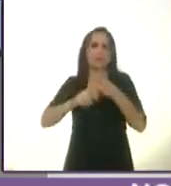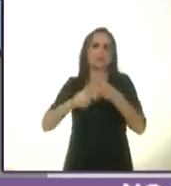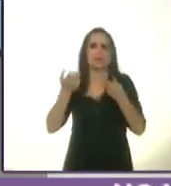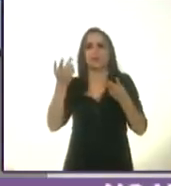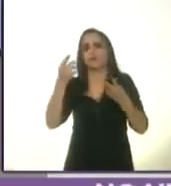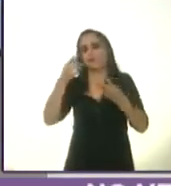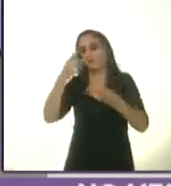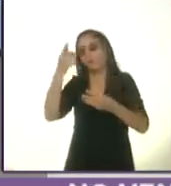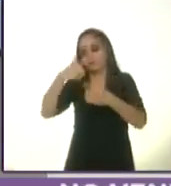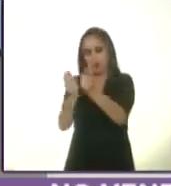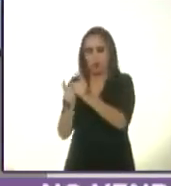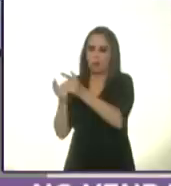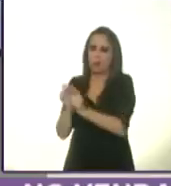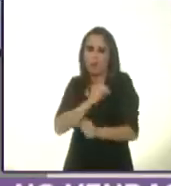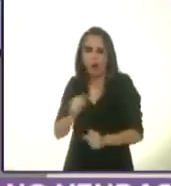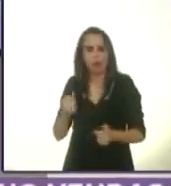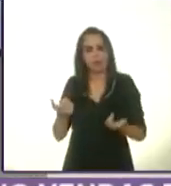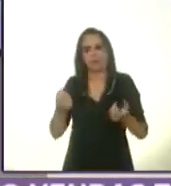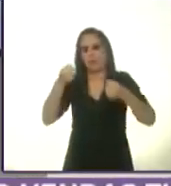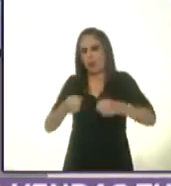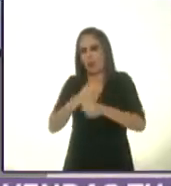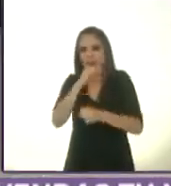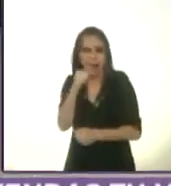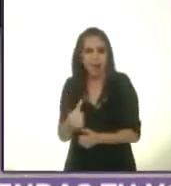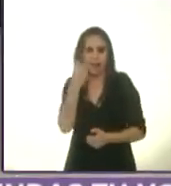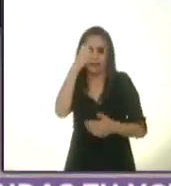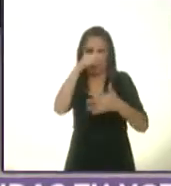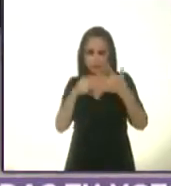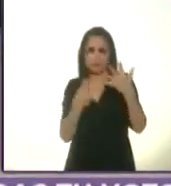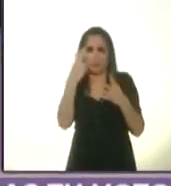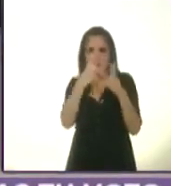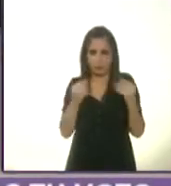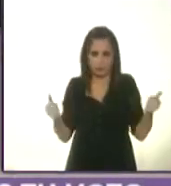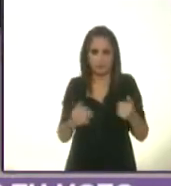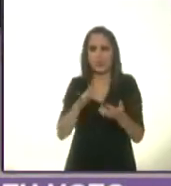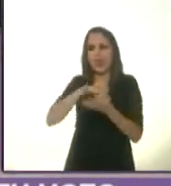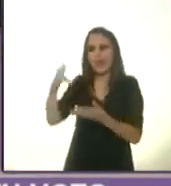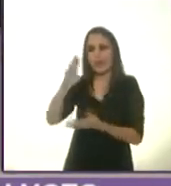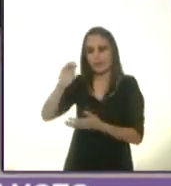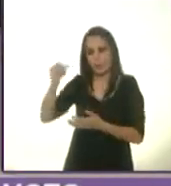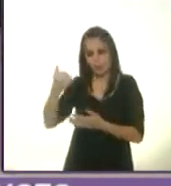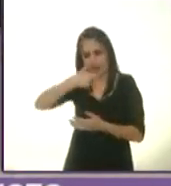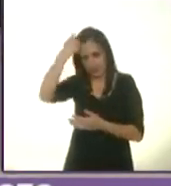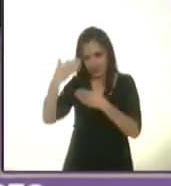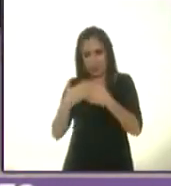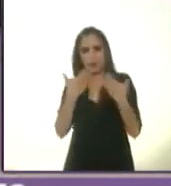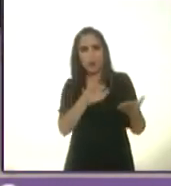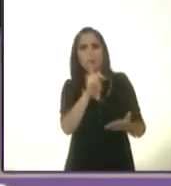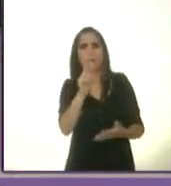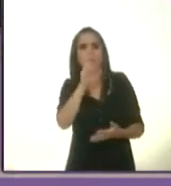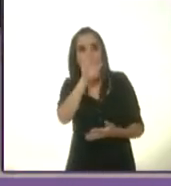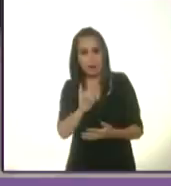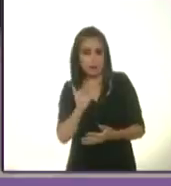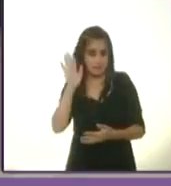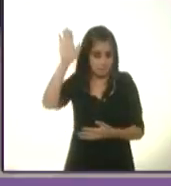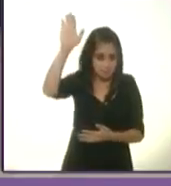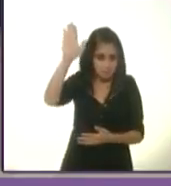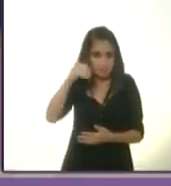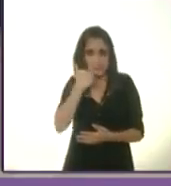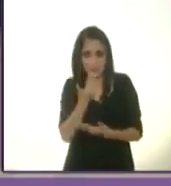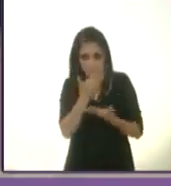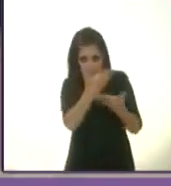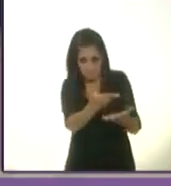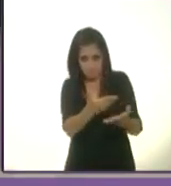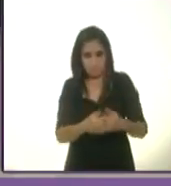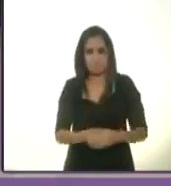de combate a la delincuencia y la inseguridad muchísimas gracias candidata mariana voy purificación carpinteyro pidió pidió el uso de la voz